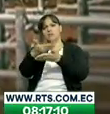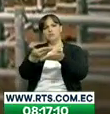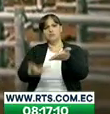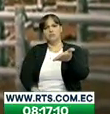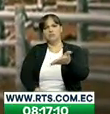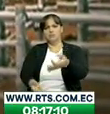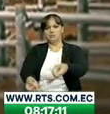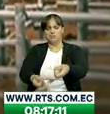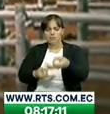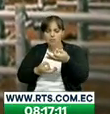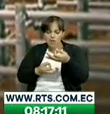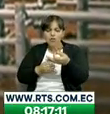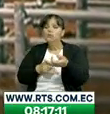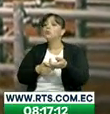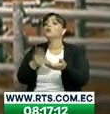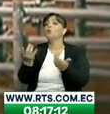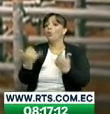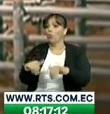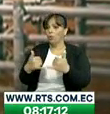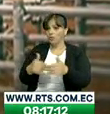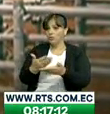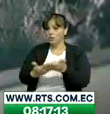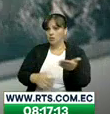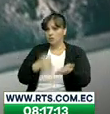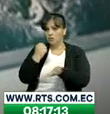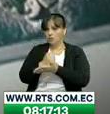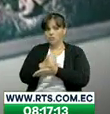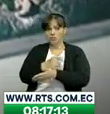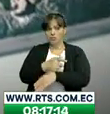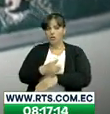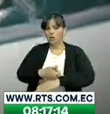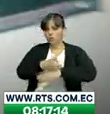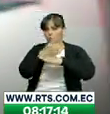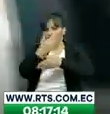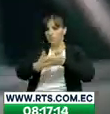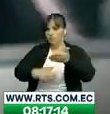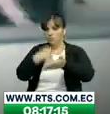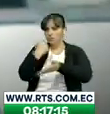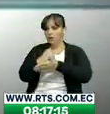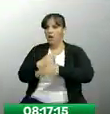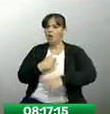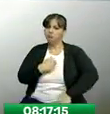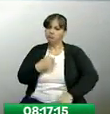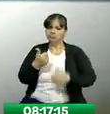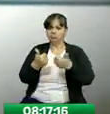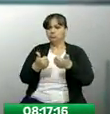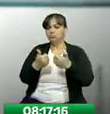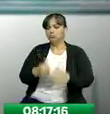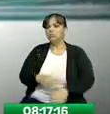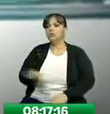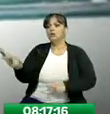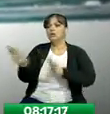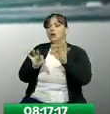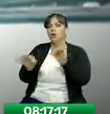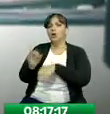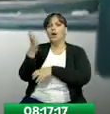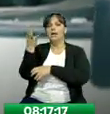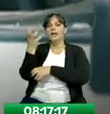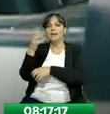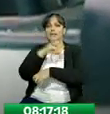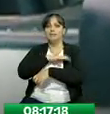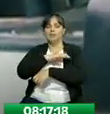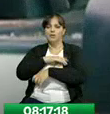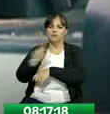del denominado bingo millonario por ese motivo se destinó a 15 uniformados para precautelar